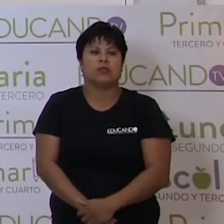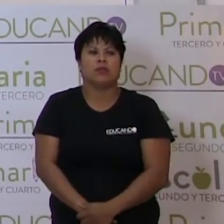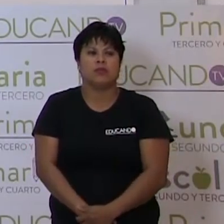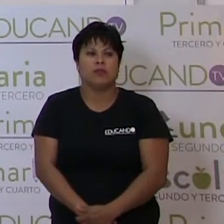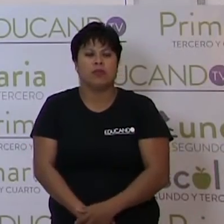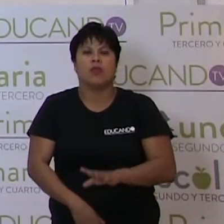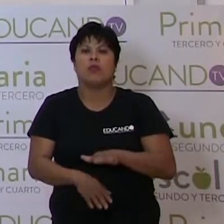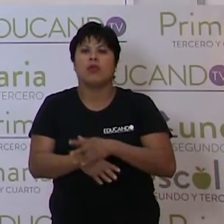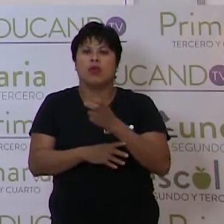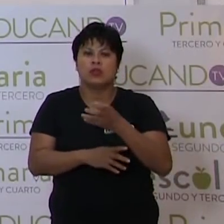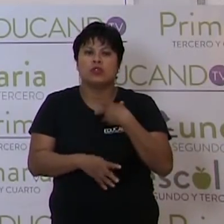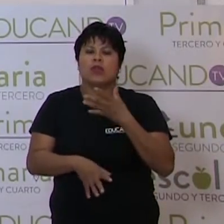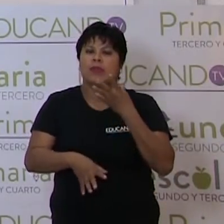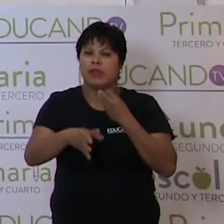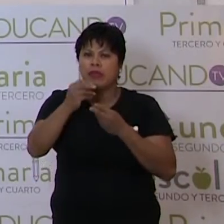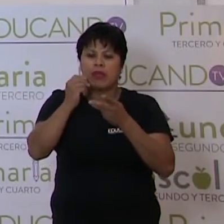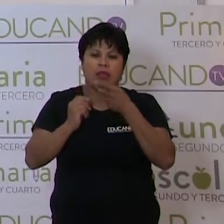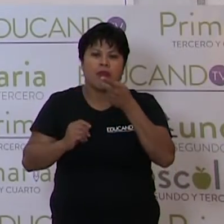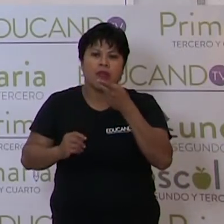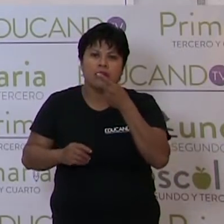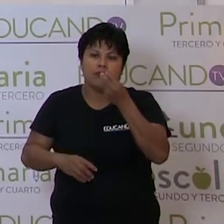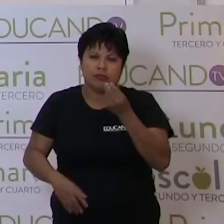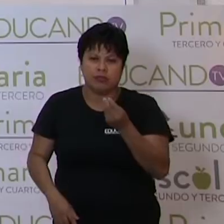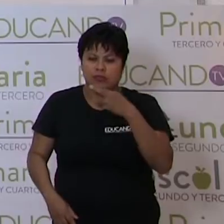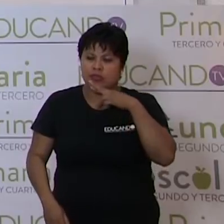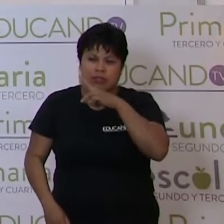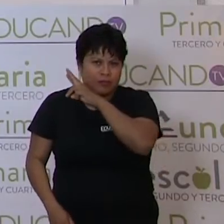eso aprendí a hablar rápido.